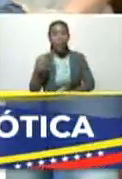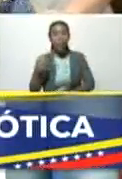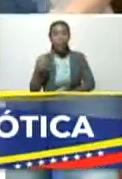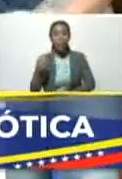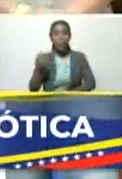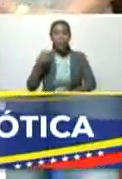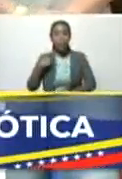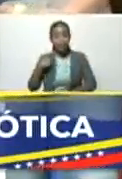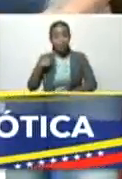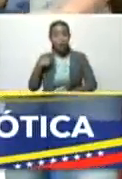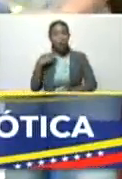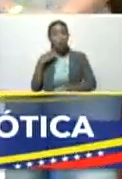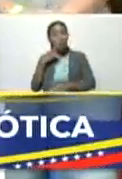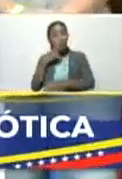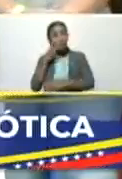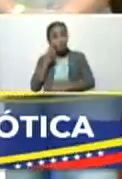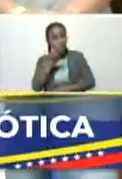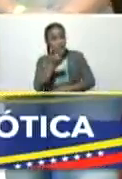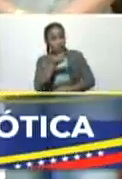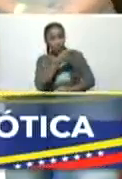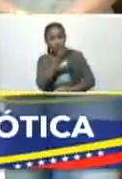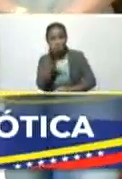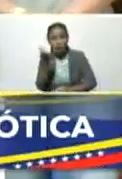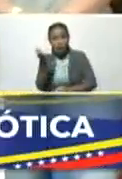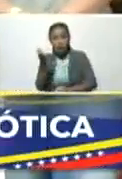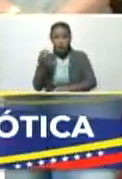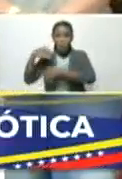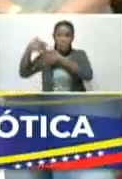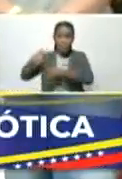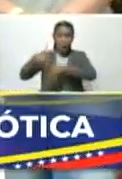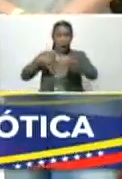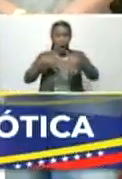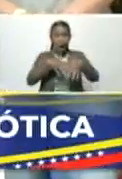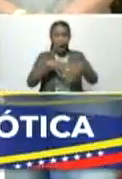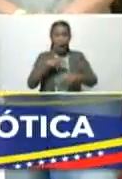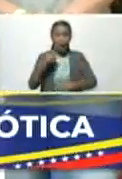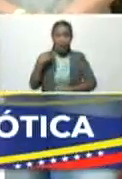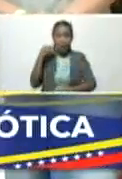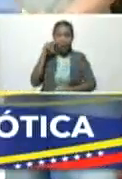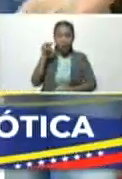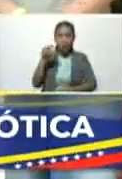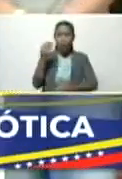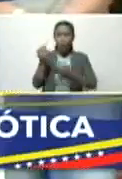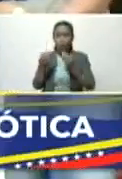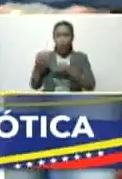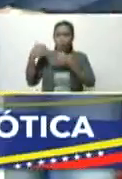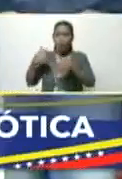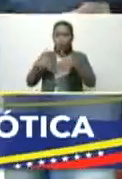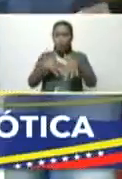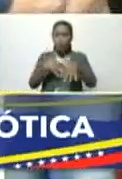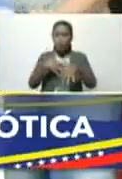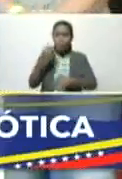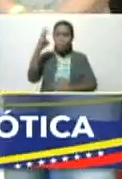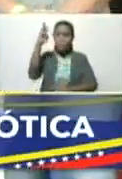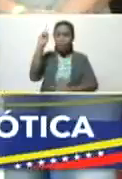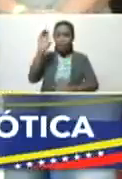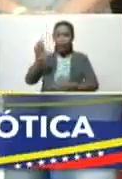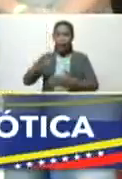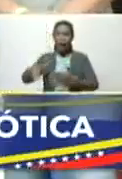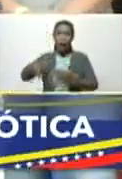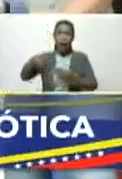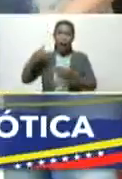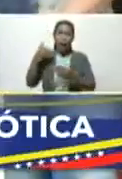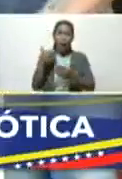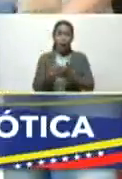Estuve viendo su marcha y mientras marchaban desde Petare,